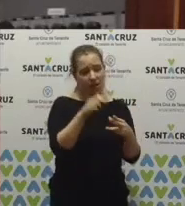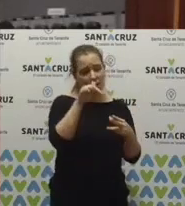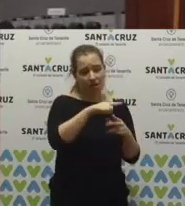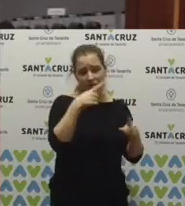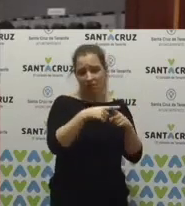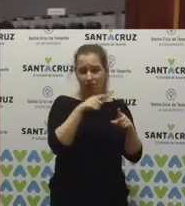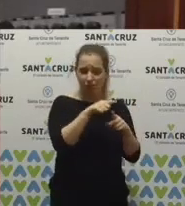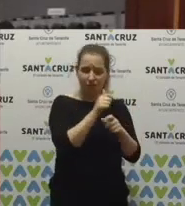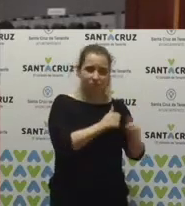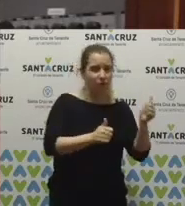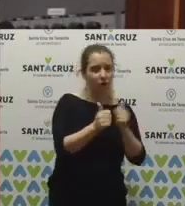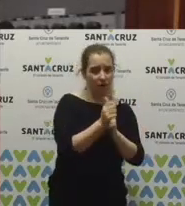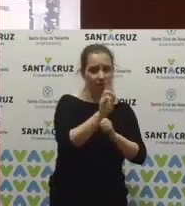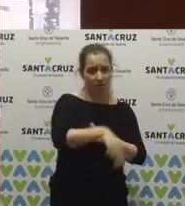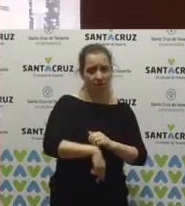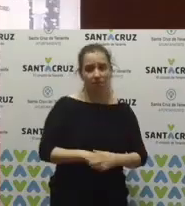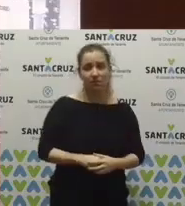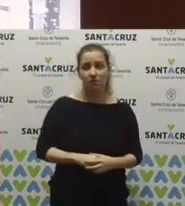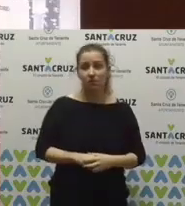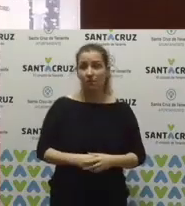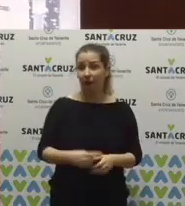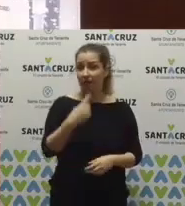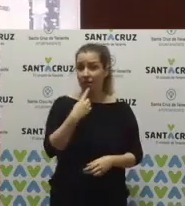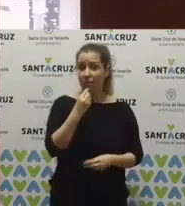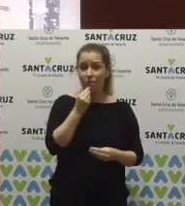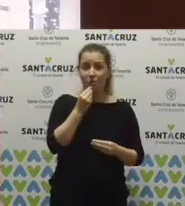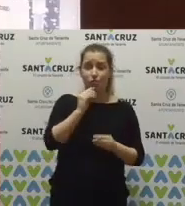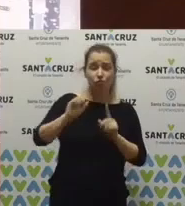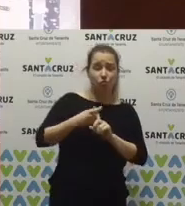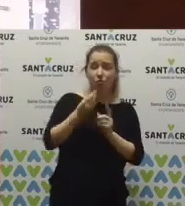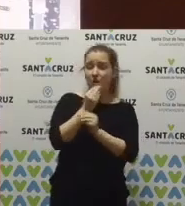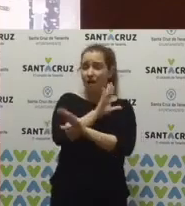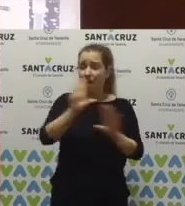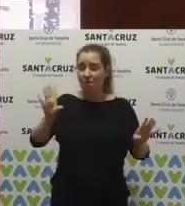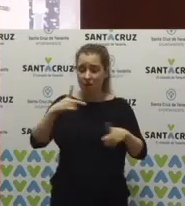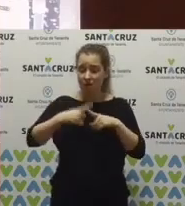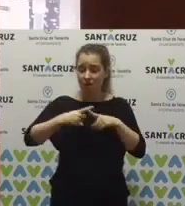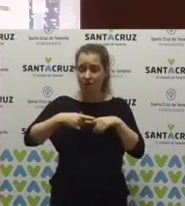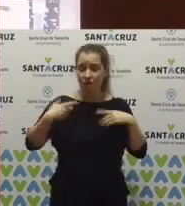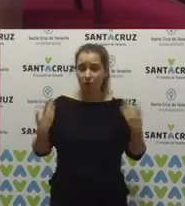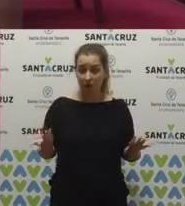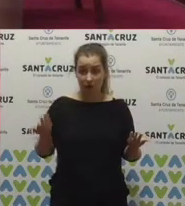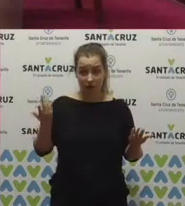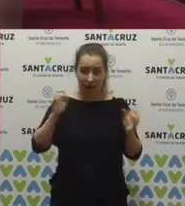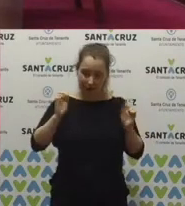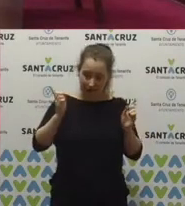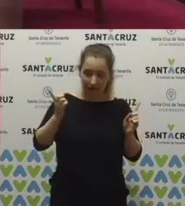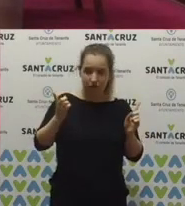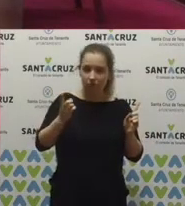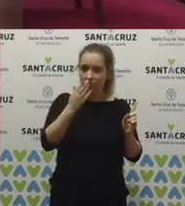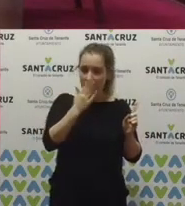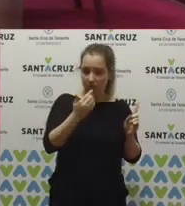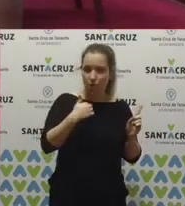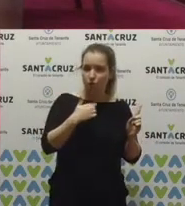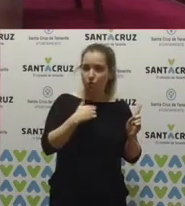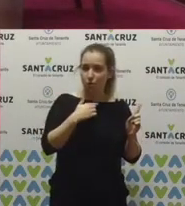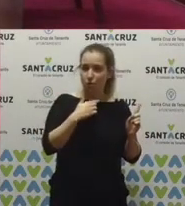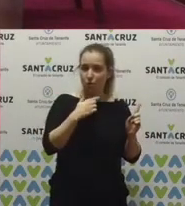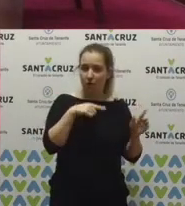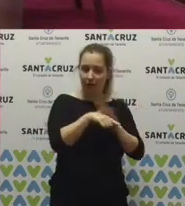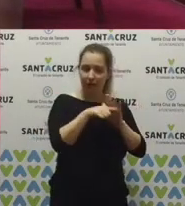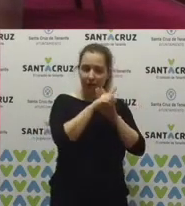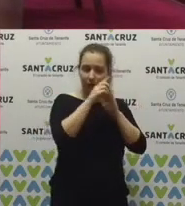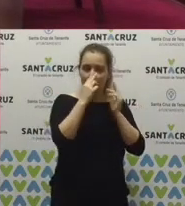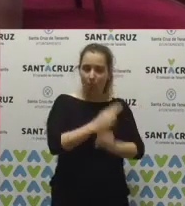como digo yo creo que la mejor solución para la santa cruz en este caso sinceramente igual que defiendo la gestión pública en otros es